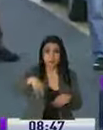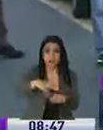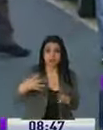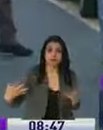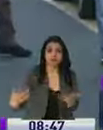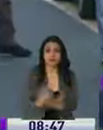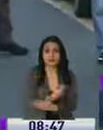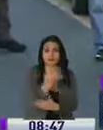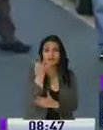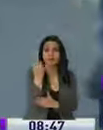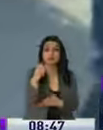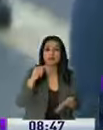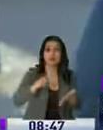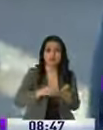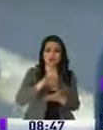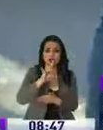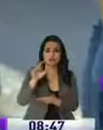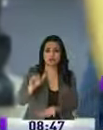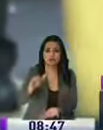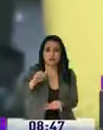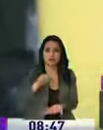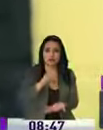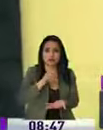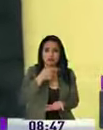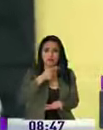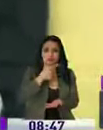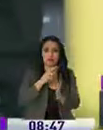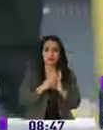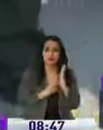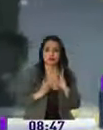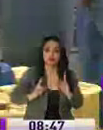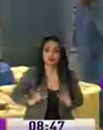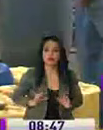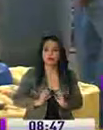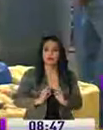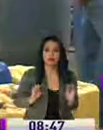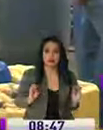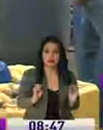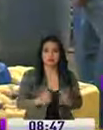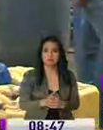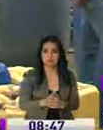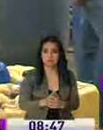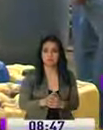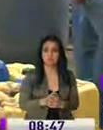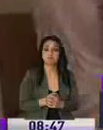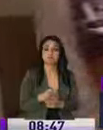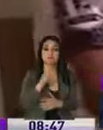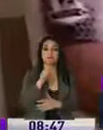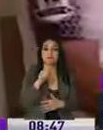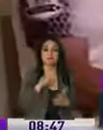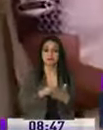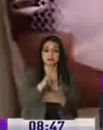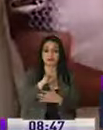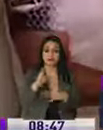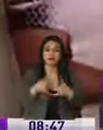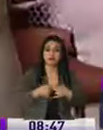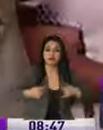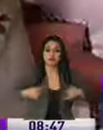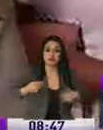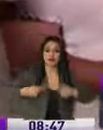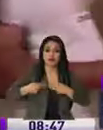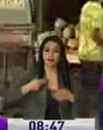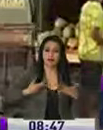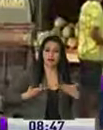decomisado 14.880 litros de alcohol sin registro sanitario. Se intervinieron 1.751 locales